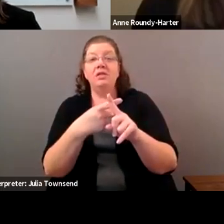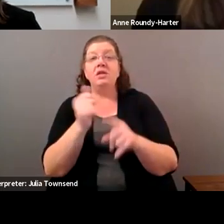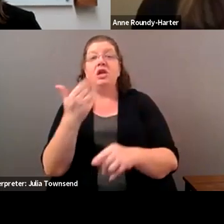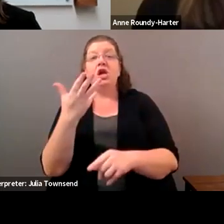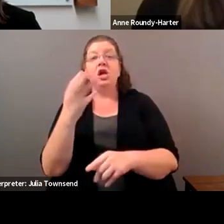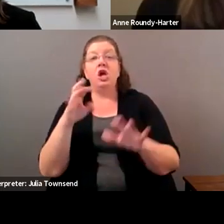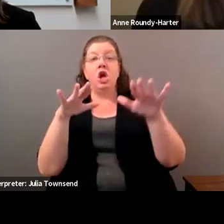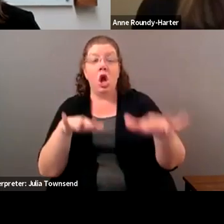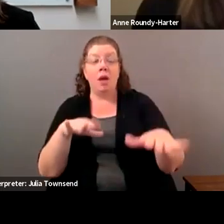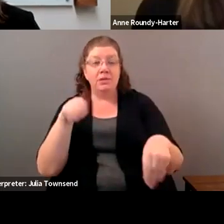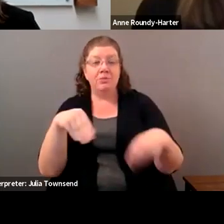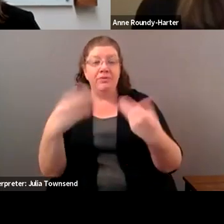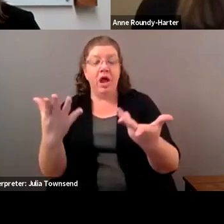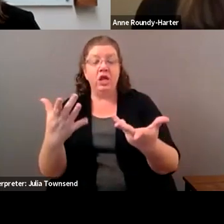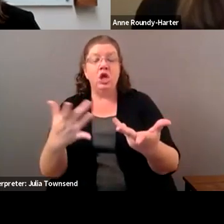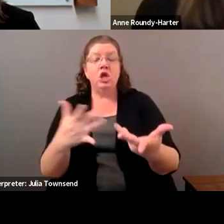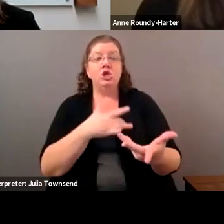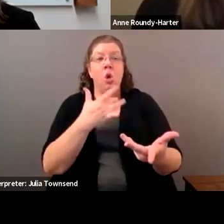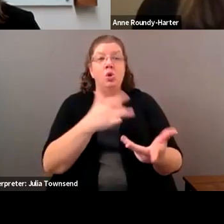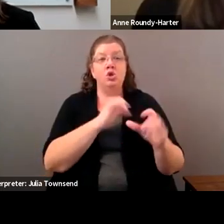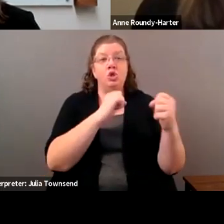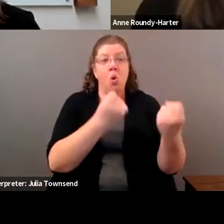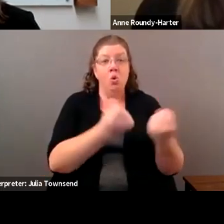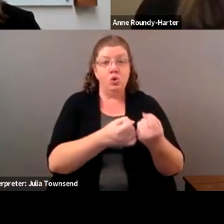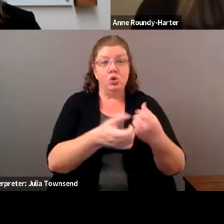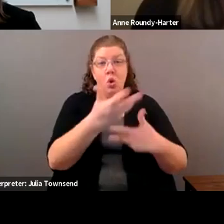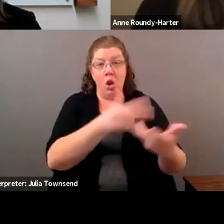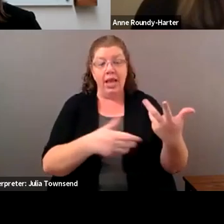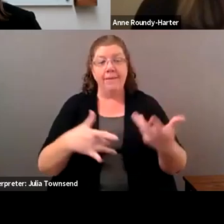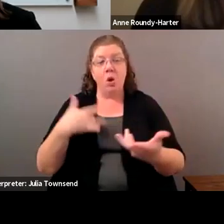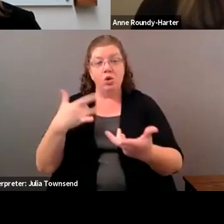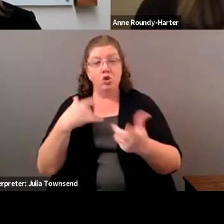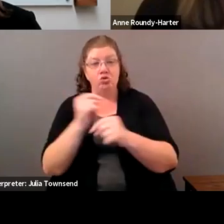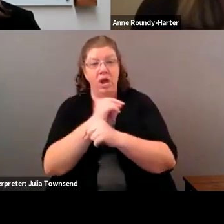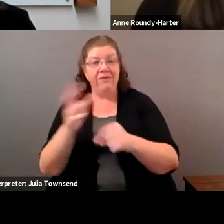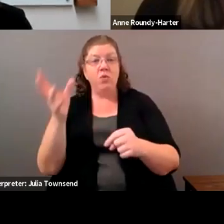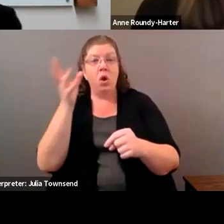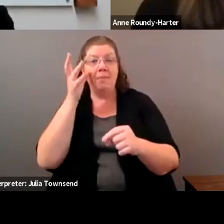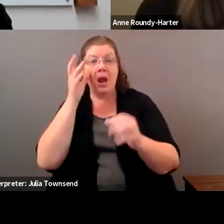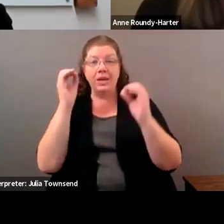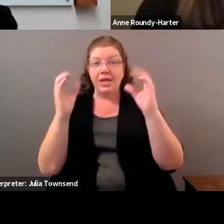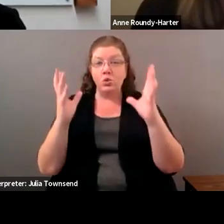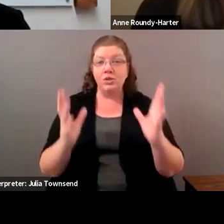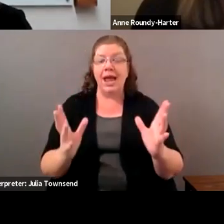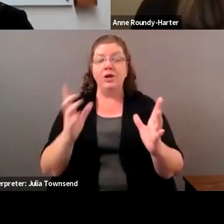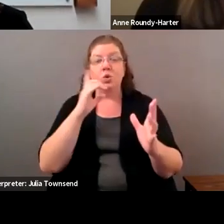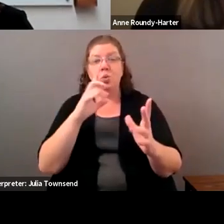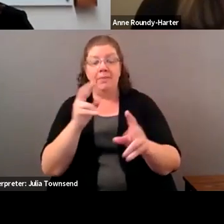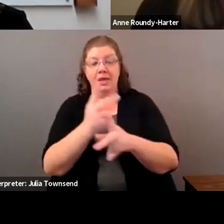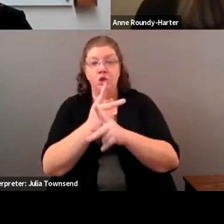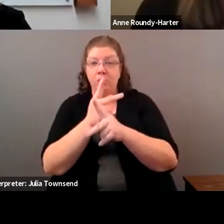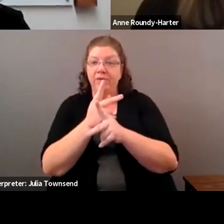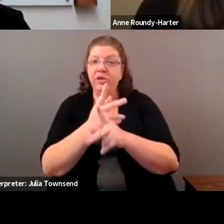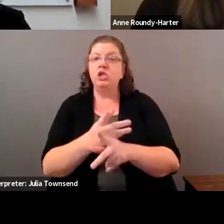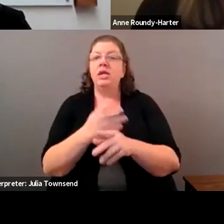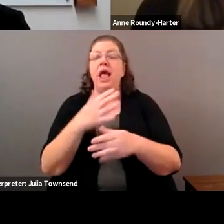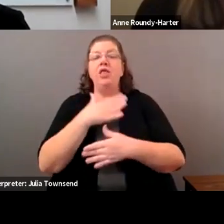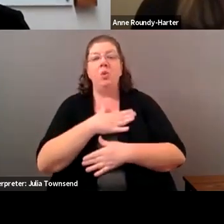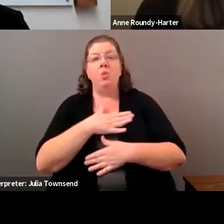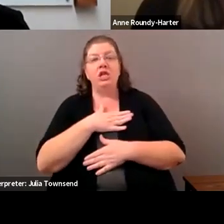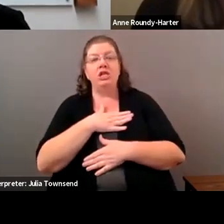está proporcionando capacitación sus emocional para los auxiliares docentes sí quienes van a estar haciendo la supervisión y el